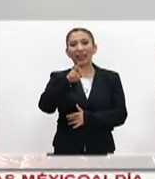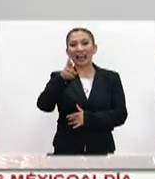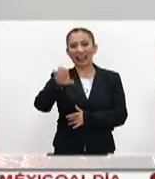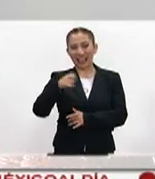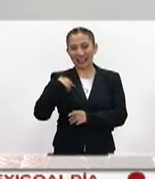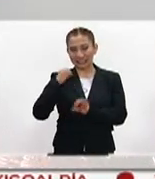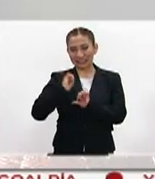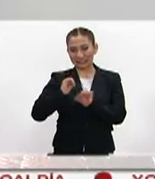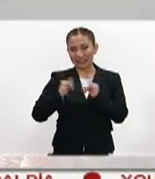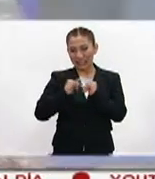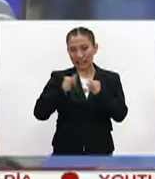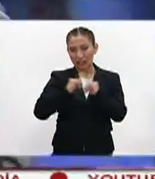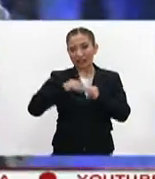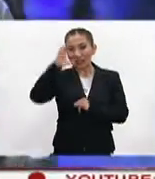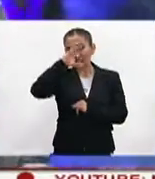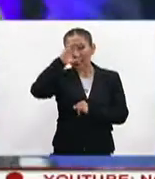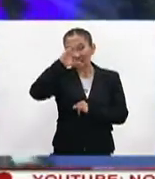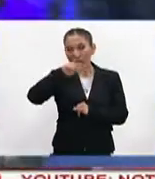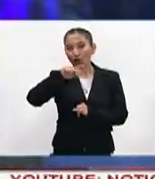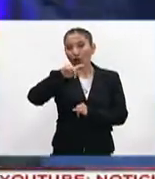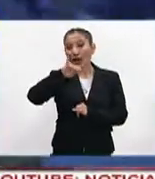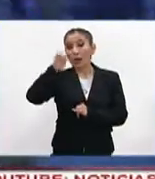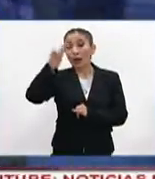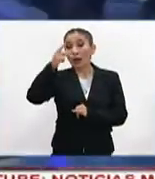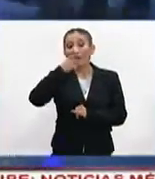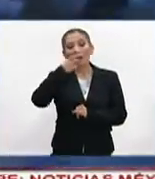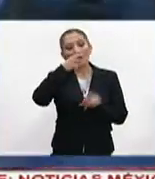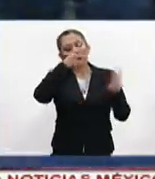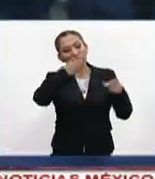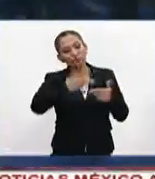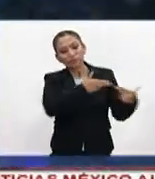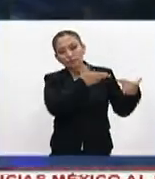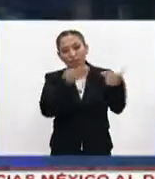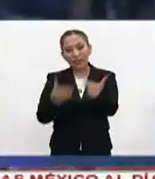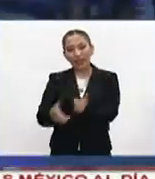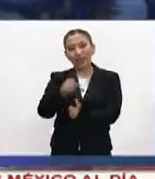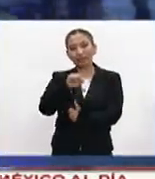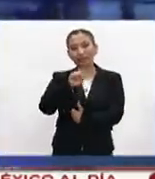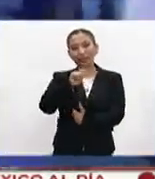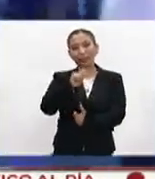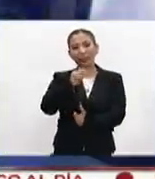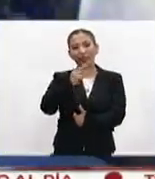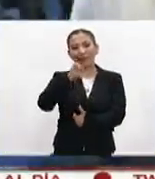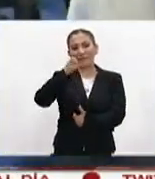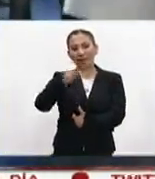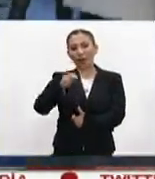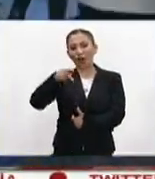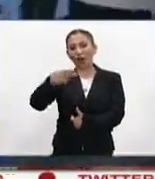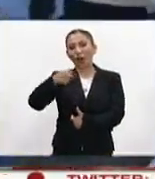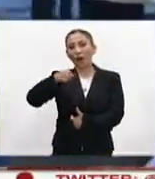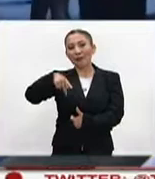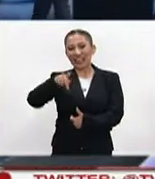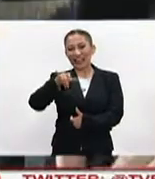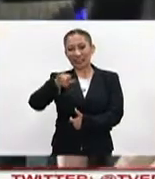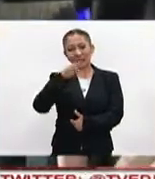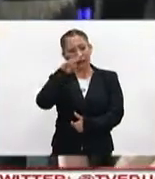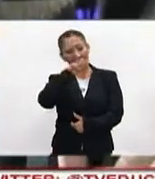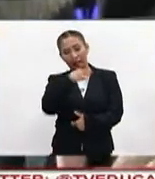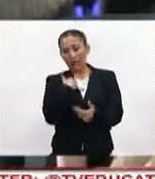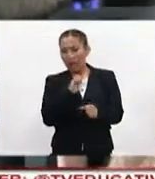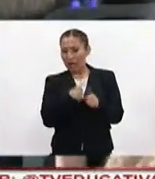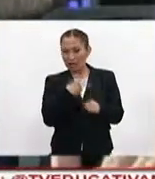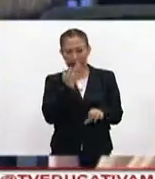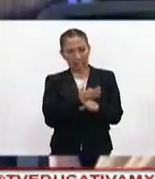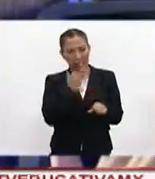director del Instituto de Ciencias Nucleares de la UNAM, nos habló sobre el legado que dejó Stephen Hawking. Demostró una cosa muy curiosa que nadie